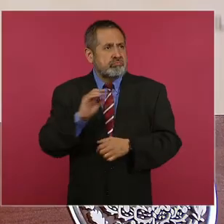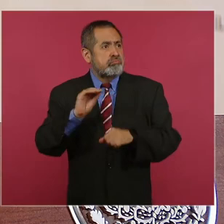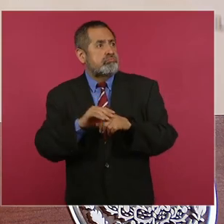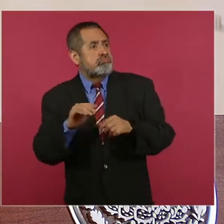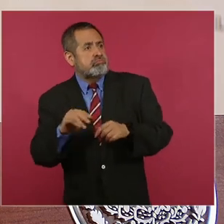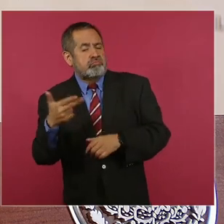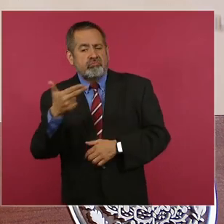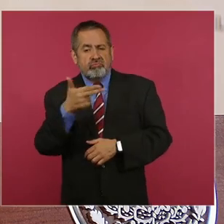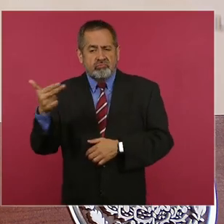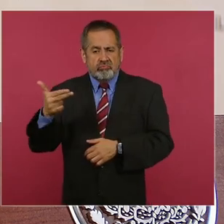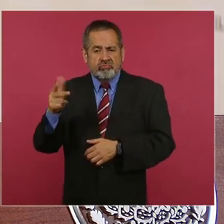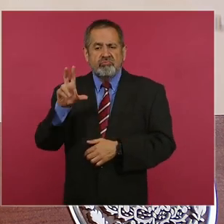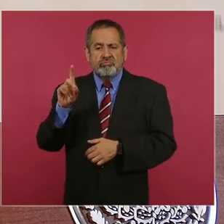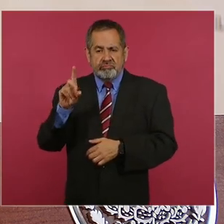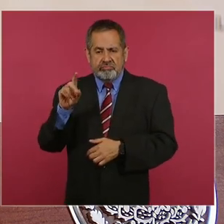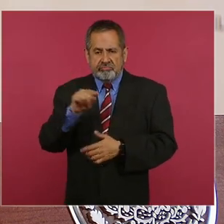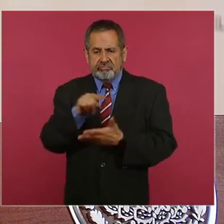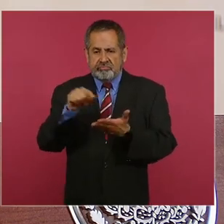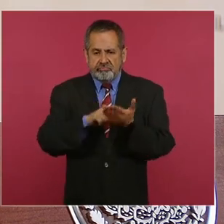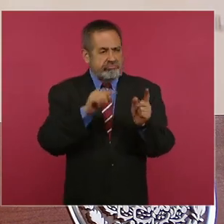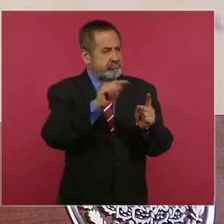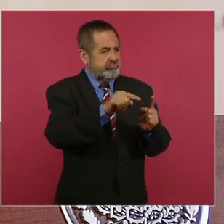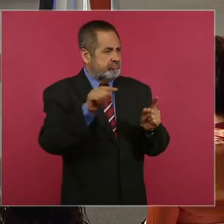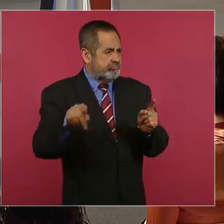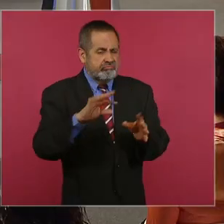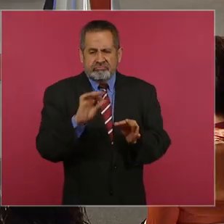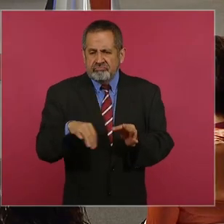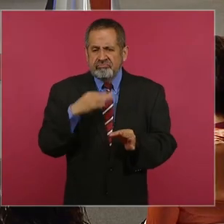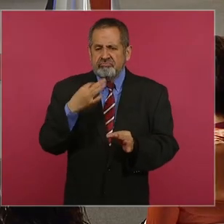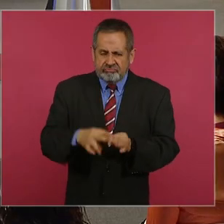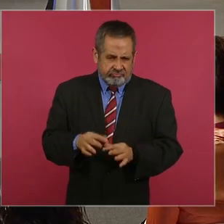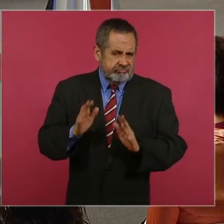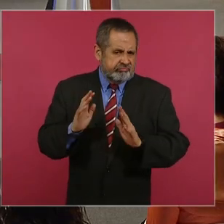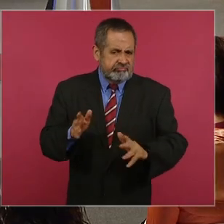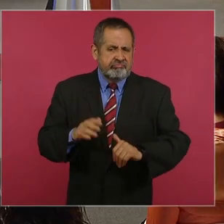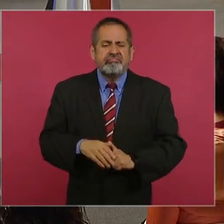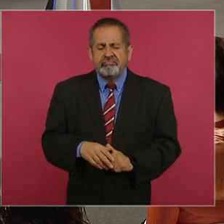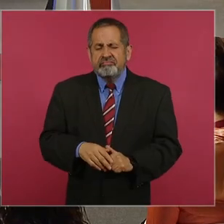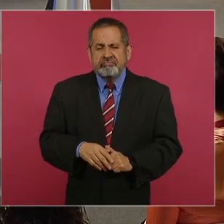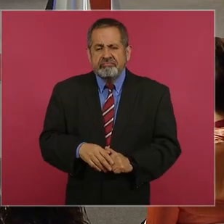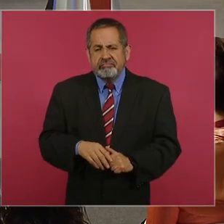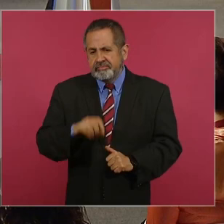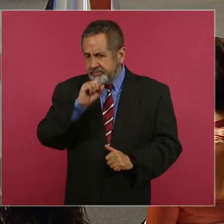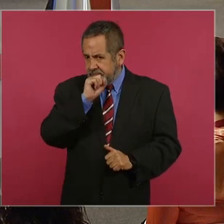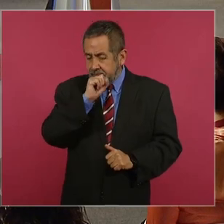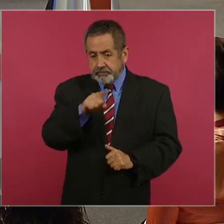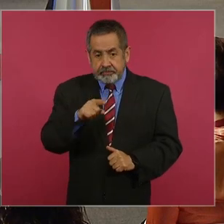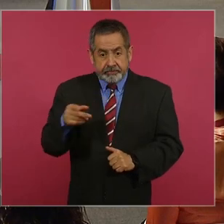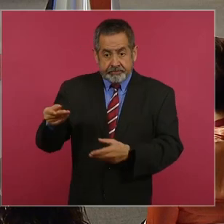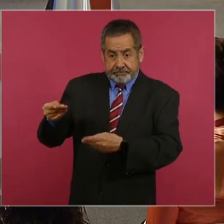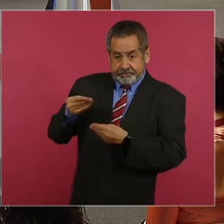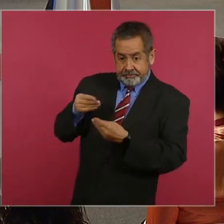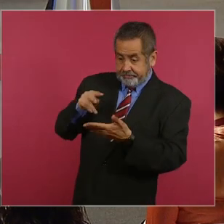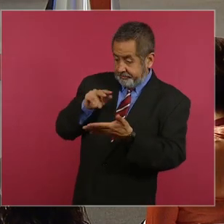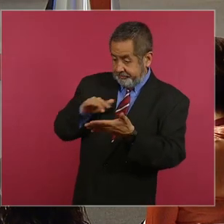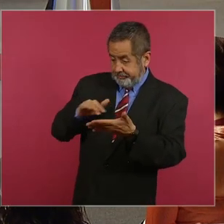funcionando. Y otras actividades. Aquí me están pasando.